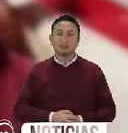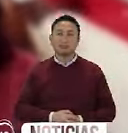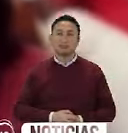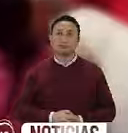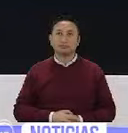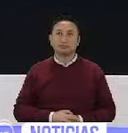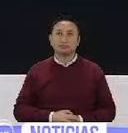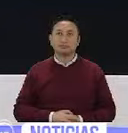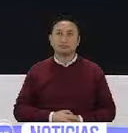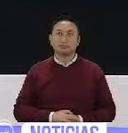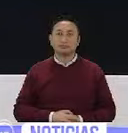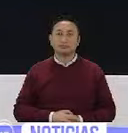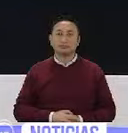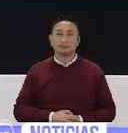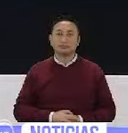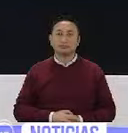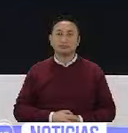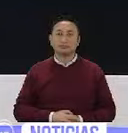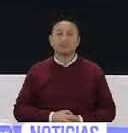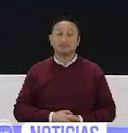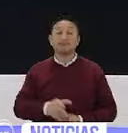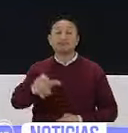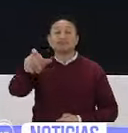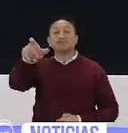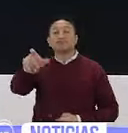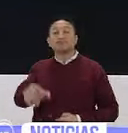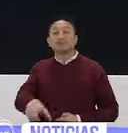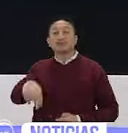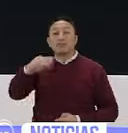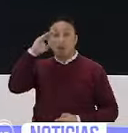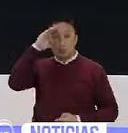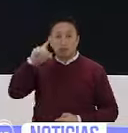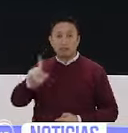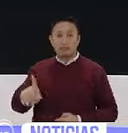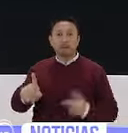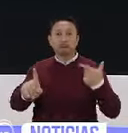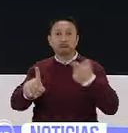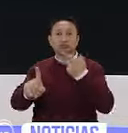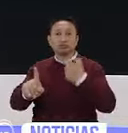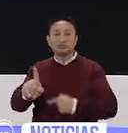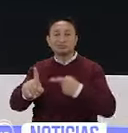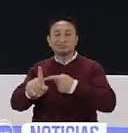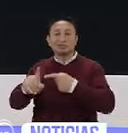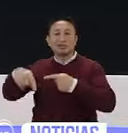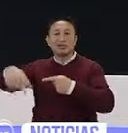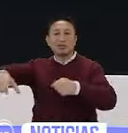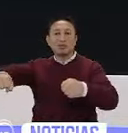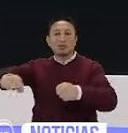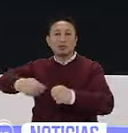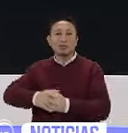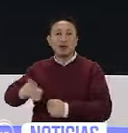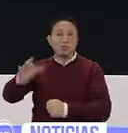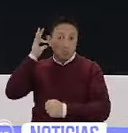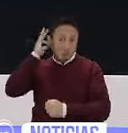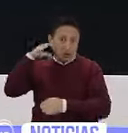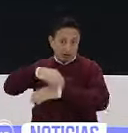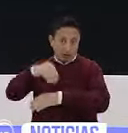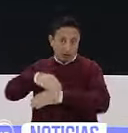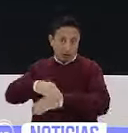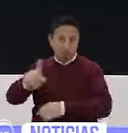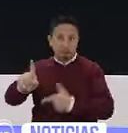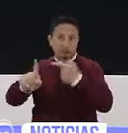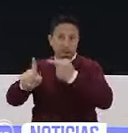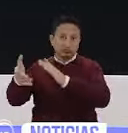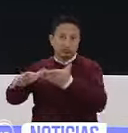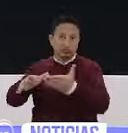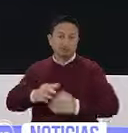Pisa. Un presunto delincuente fue abatido por la policía cuando intentaba robar la motocicleta a una mujer en Quevedo, en la provincia